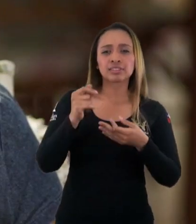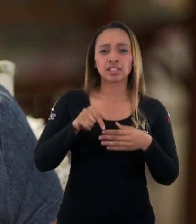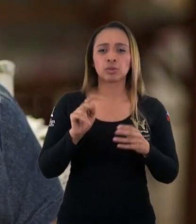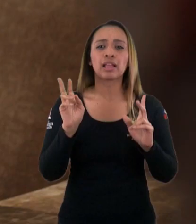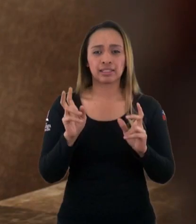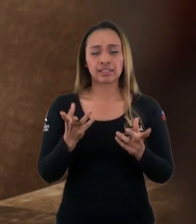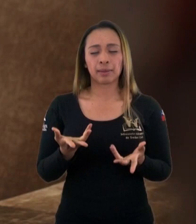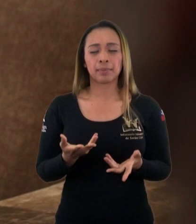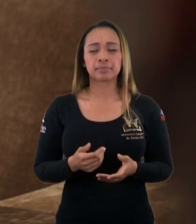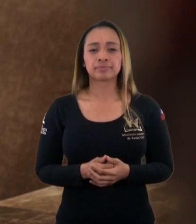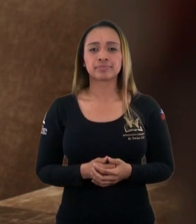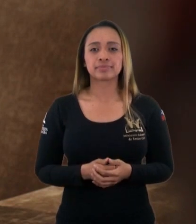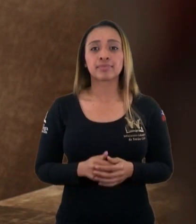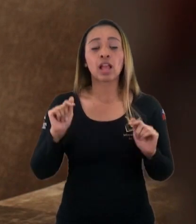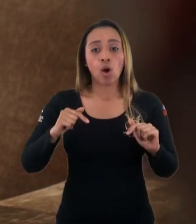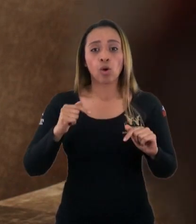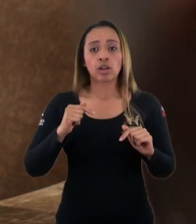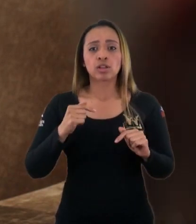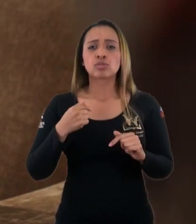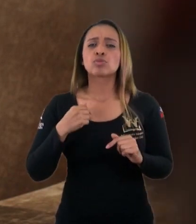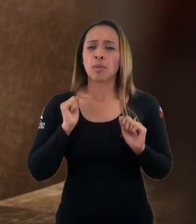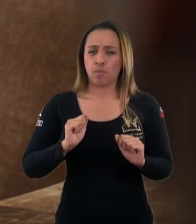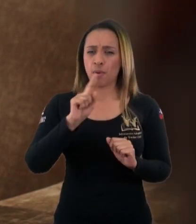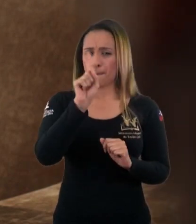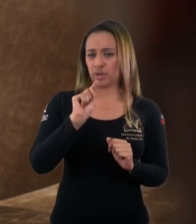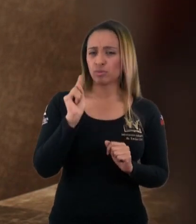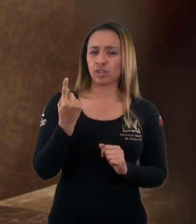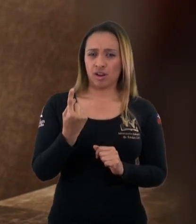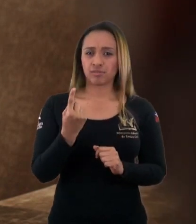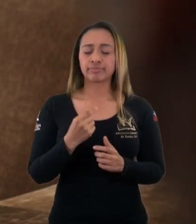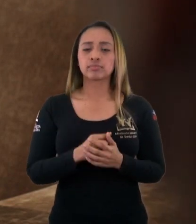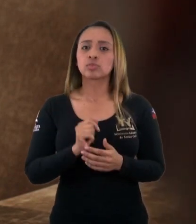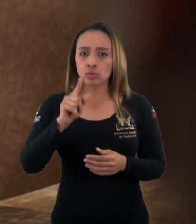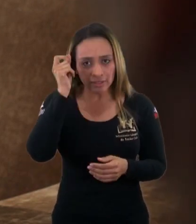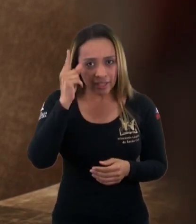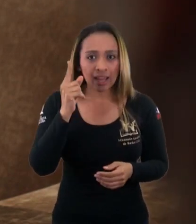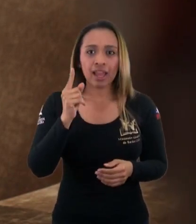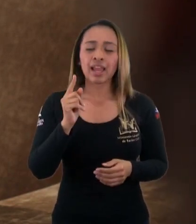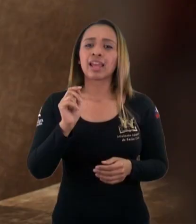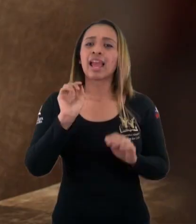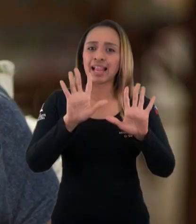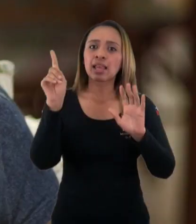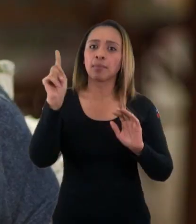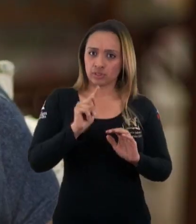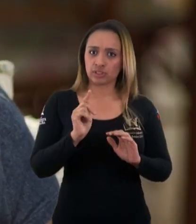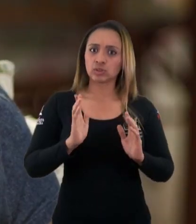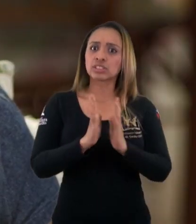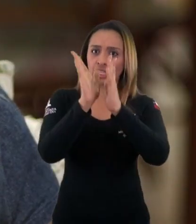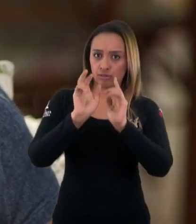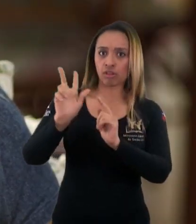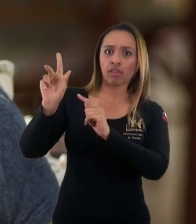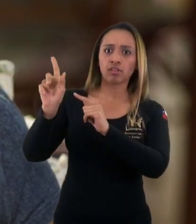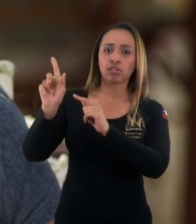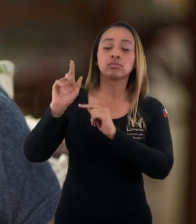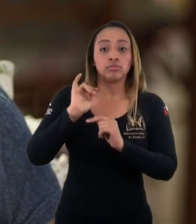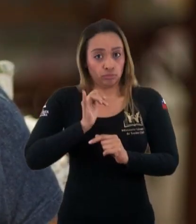asunto. ¿Ahora yo puedo hacerles una pregunta? Por supuesto. ¿Ustedes creen en la santidad del diezmo? Sí, pastor.